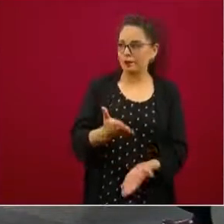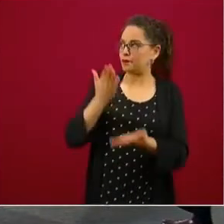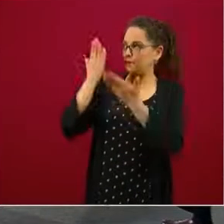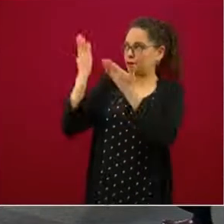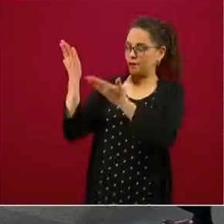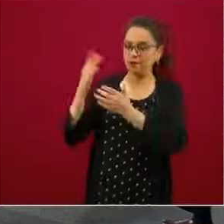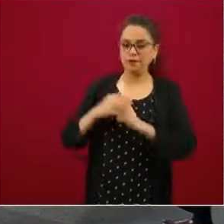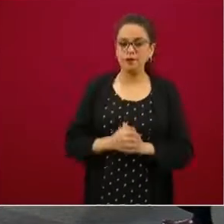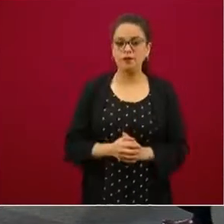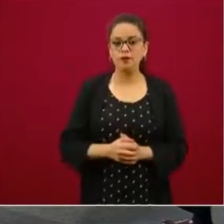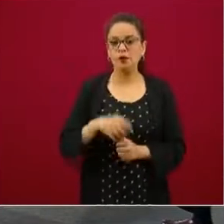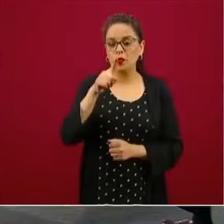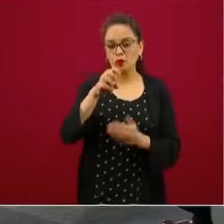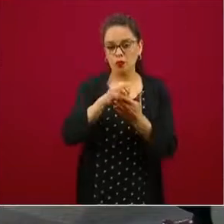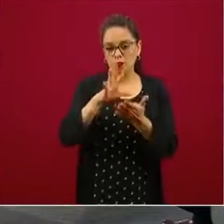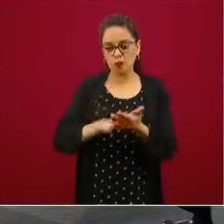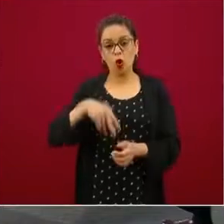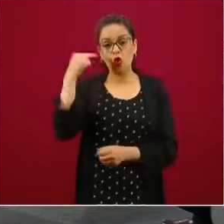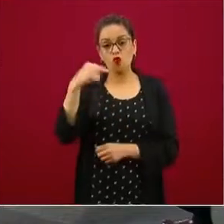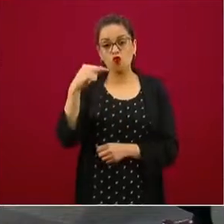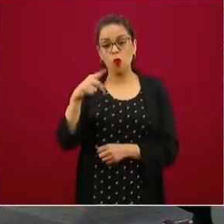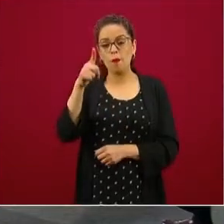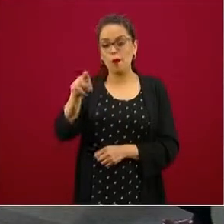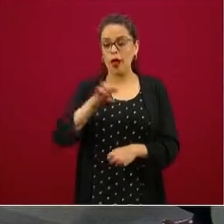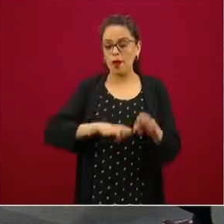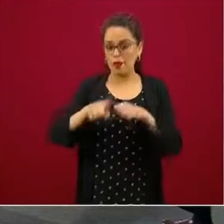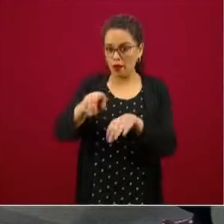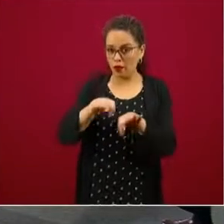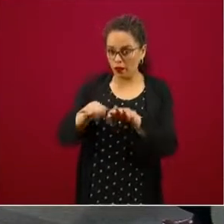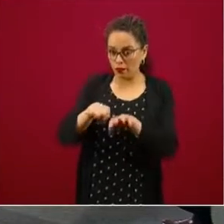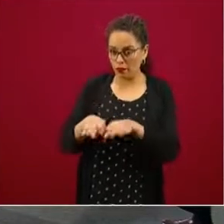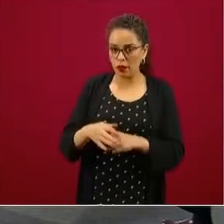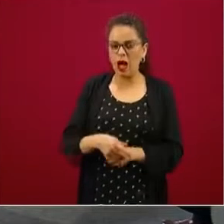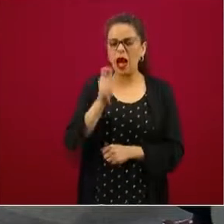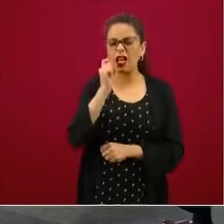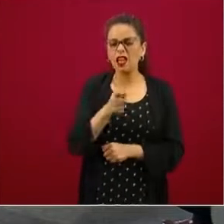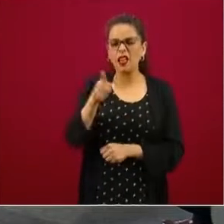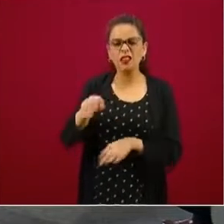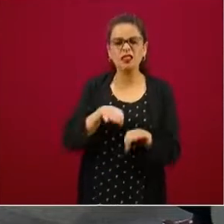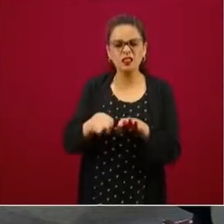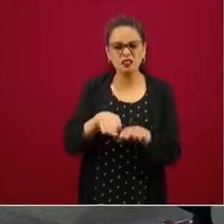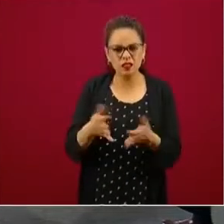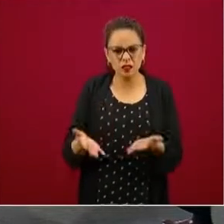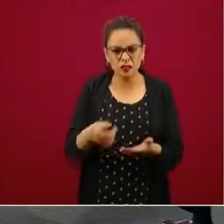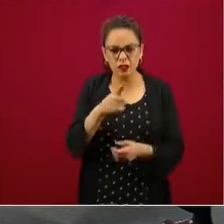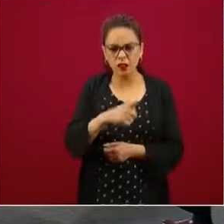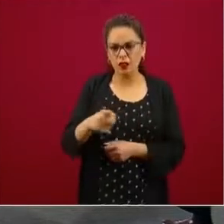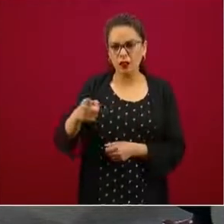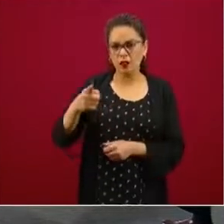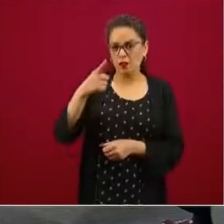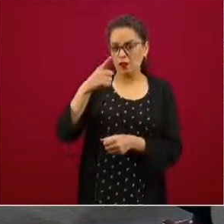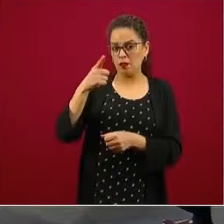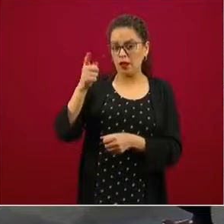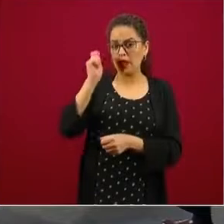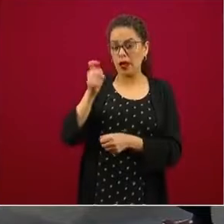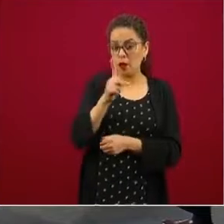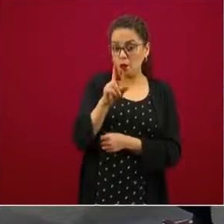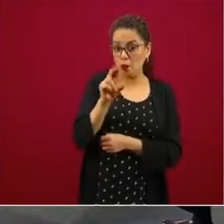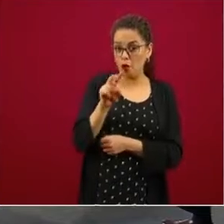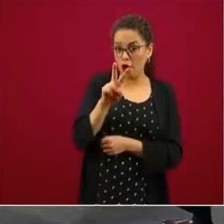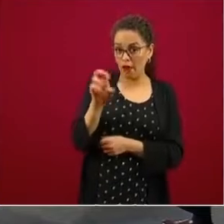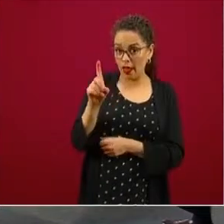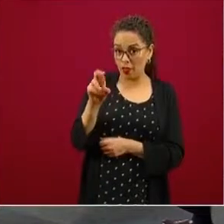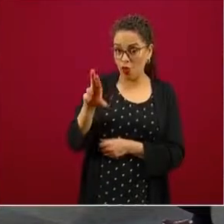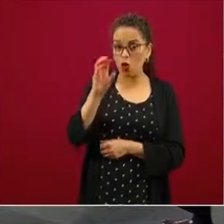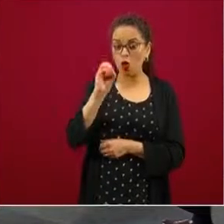patronal, cuál es la razón social, el sector en el que se encuentra, si es un patrón primario o es un proveedor, va llenando